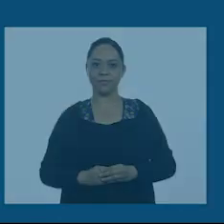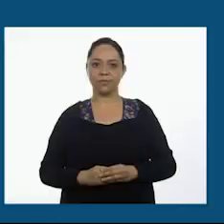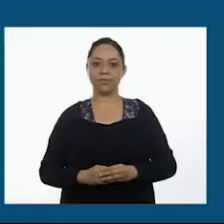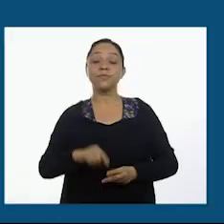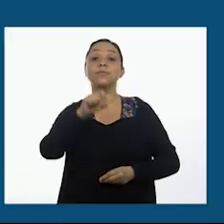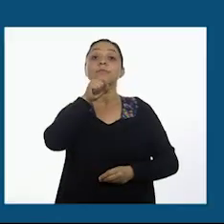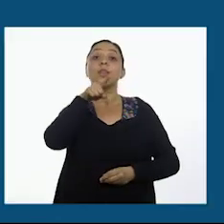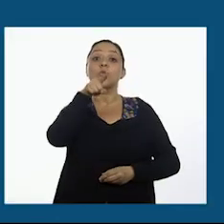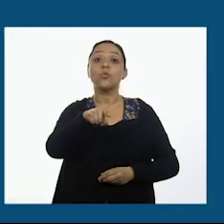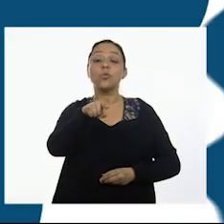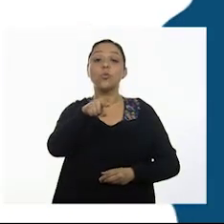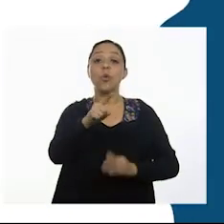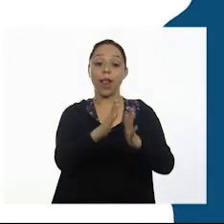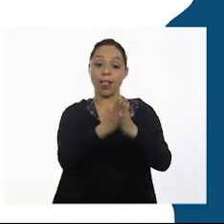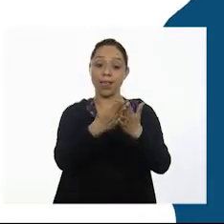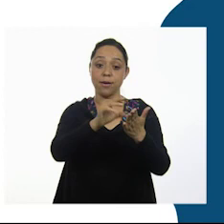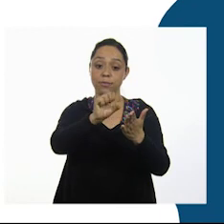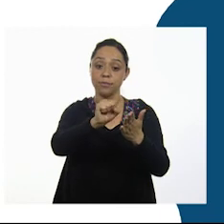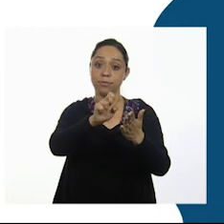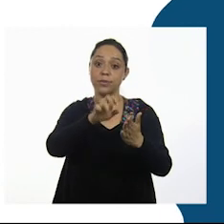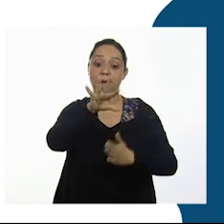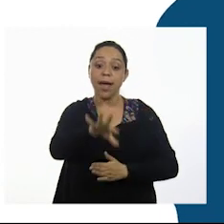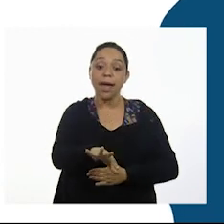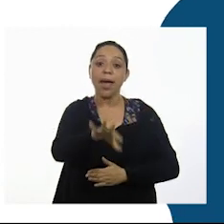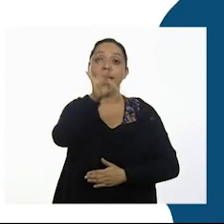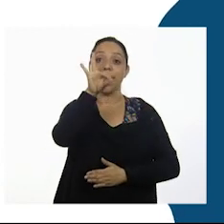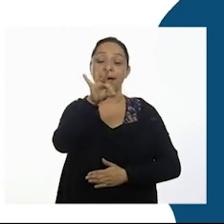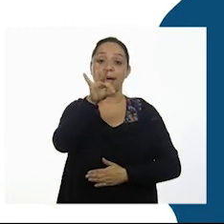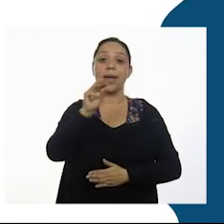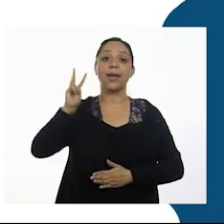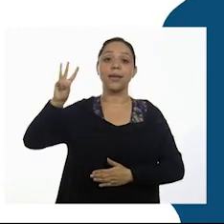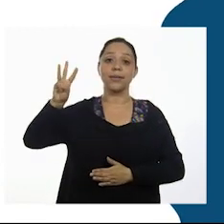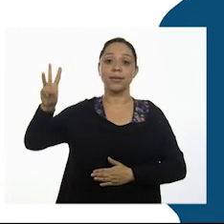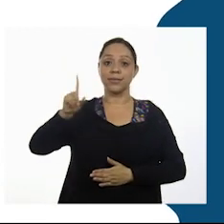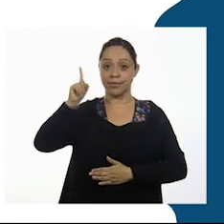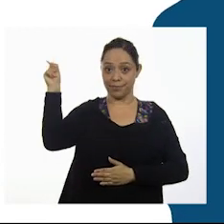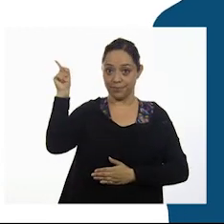También puedes encontrar los libros de texto en la página